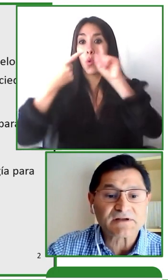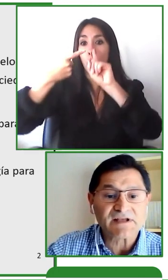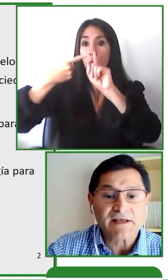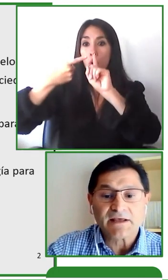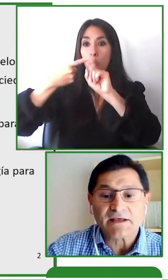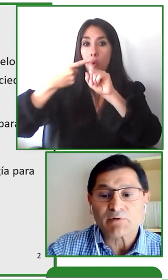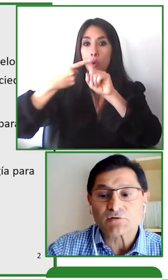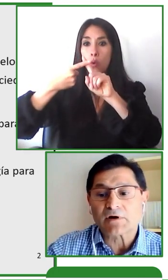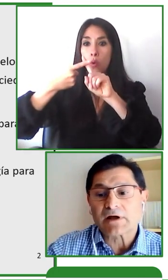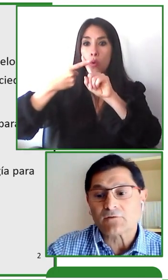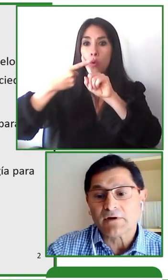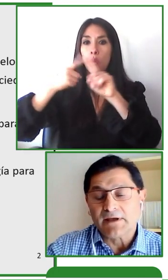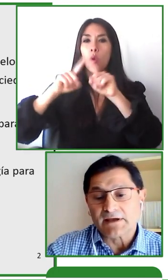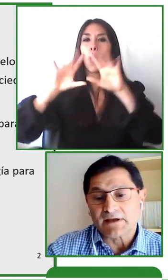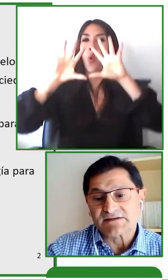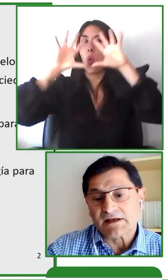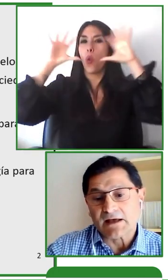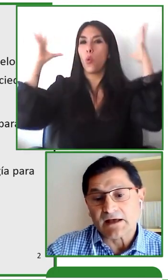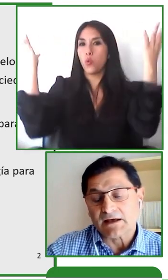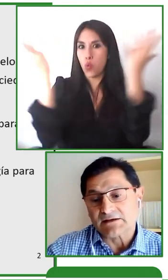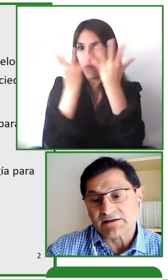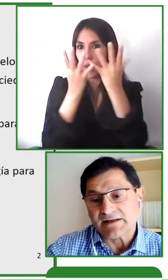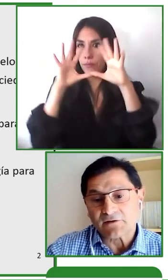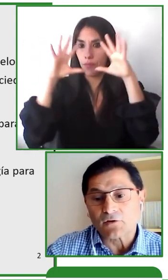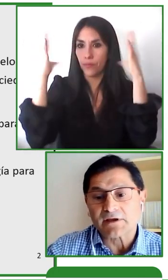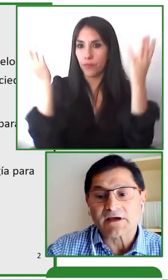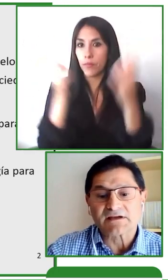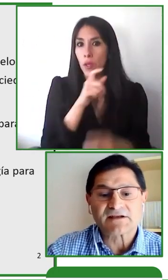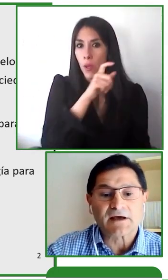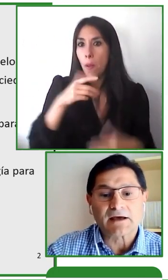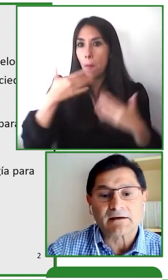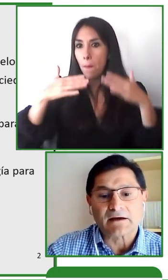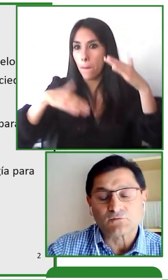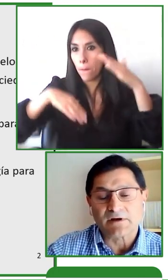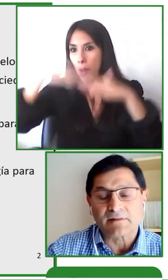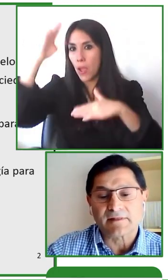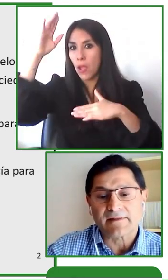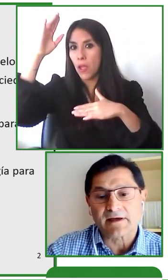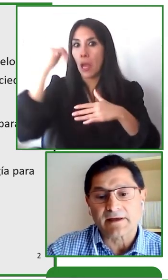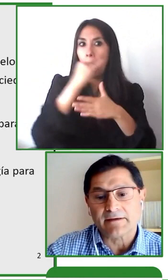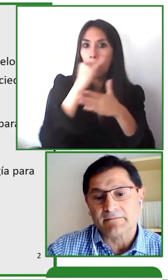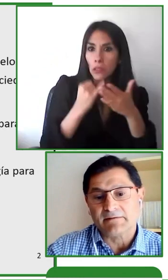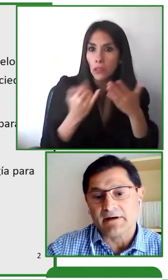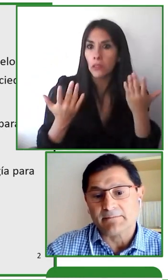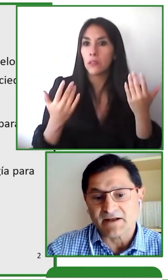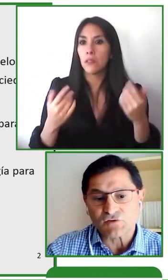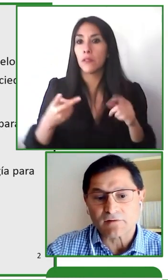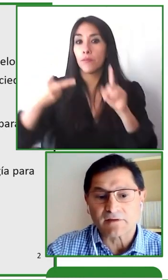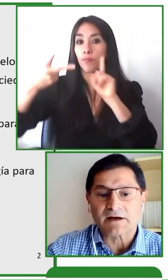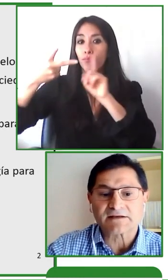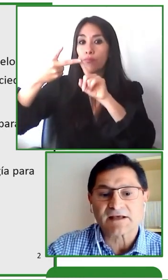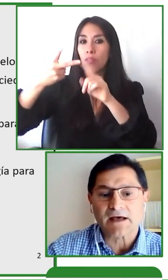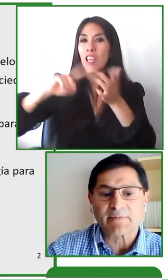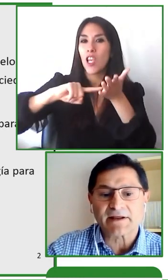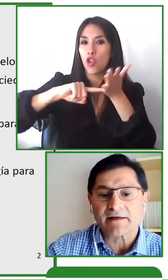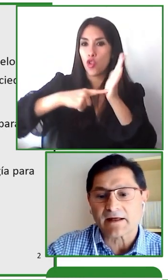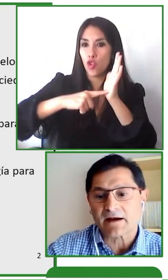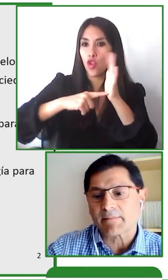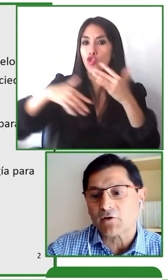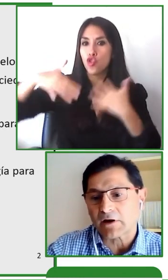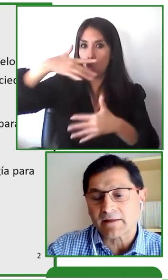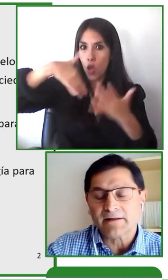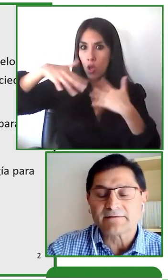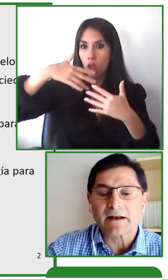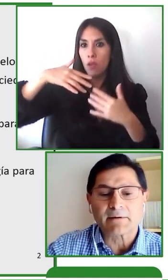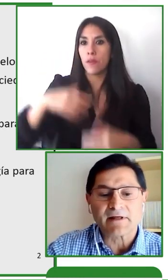de personas, y por otro lado, que esa tecnología sea utilizada en el bien social, que sea aplicada